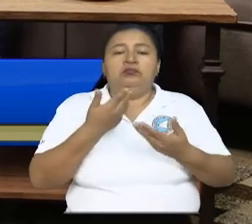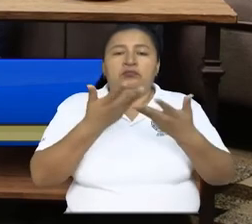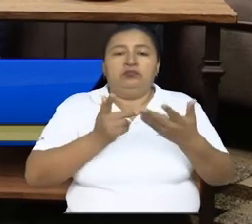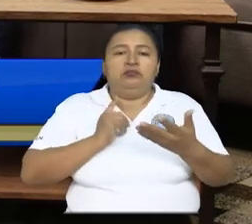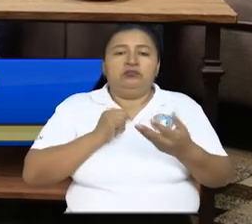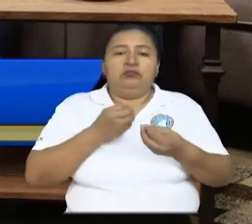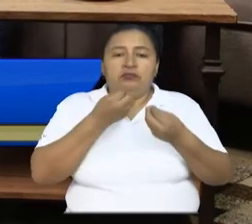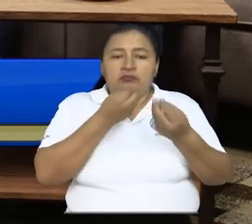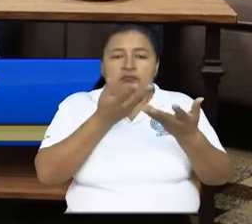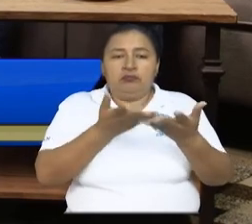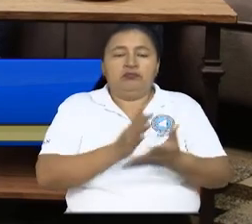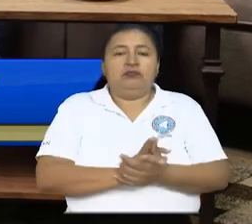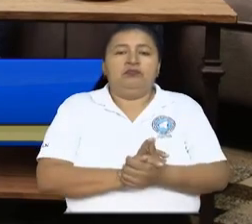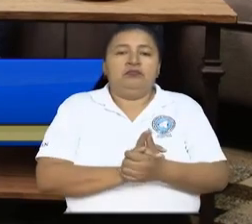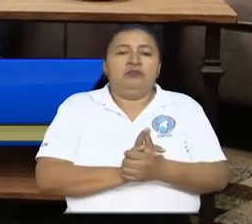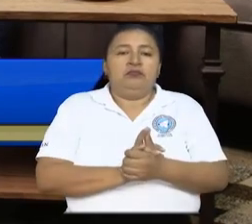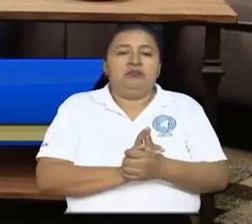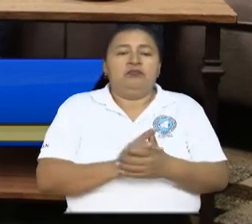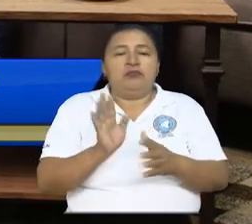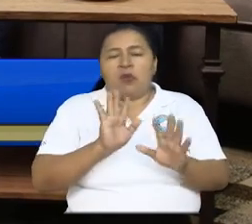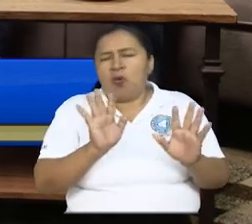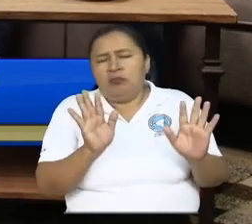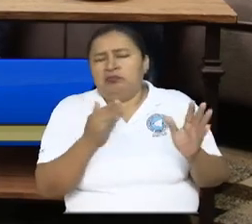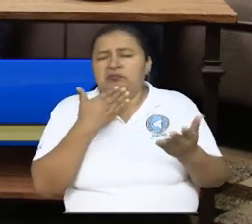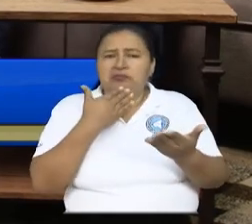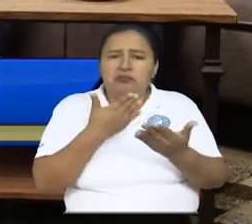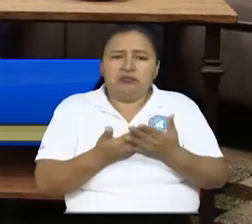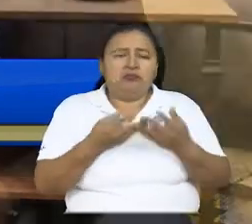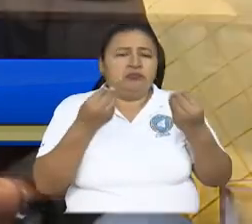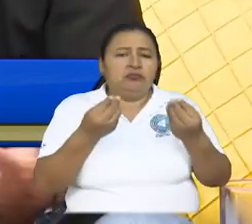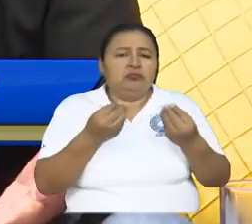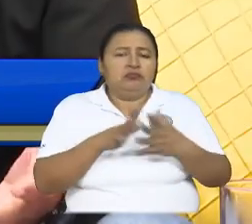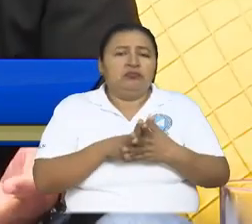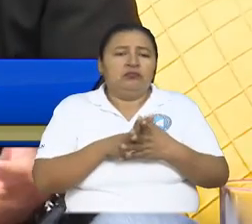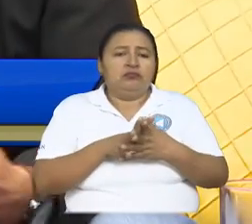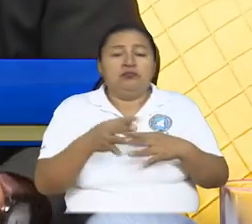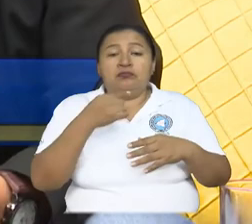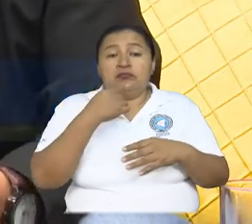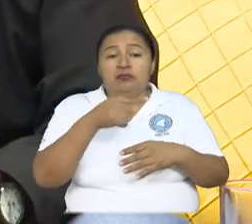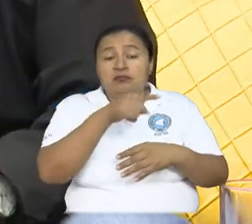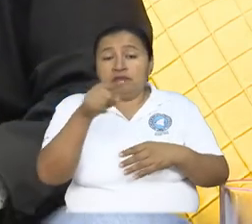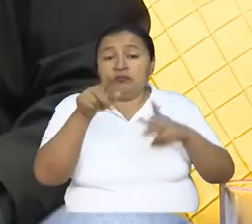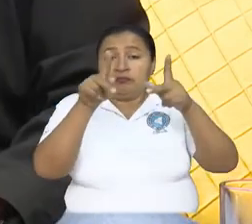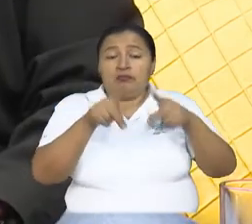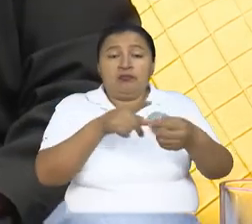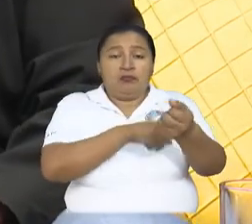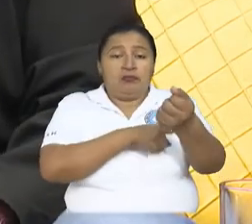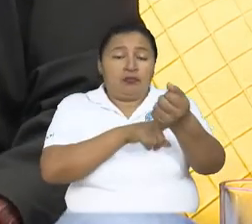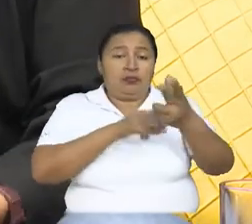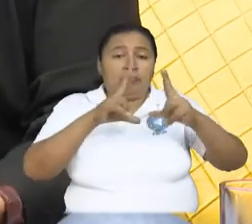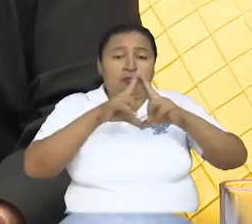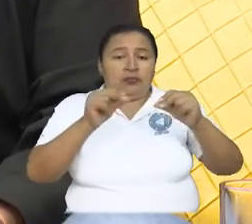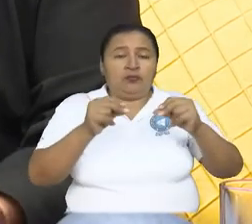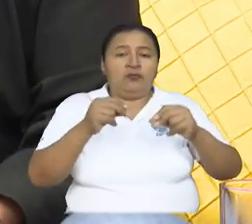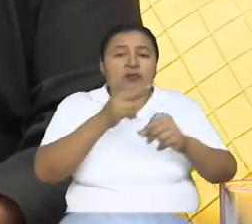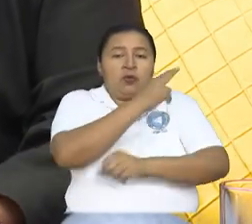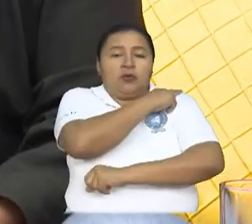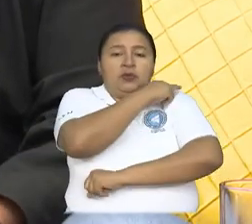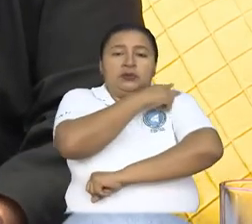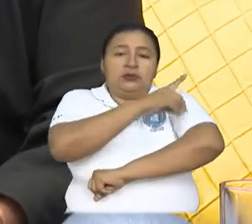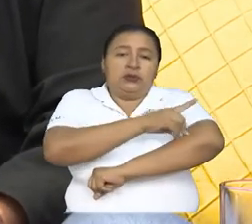bien puede hacerlo no muchas gracias no decirle a los hermanos nicaragüenses que el comandante daniel